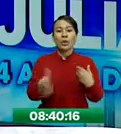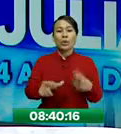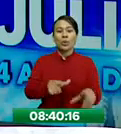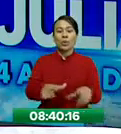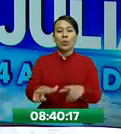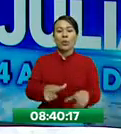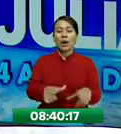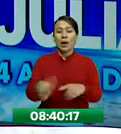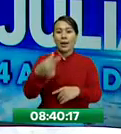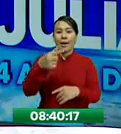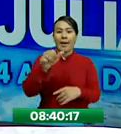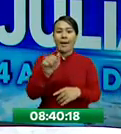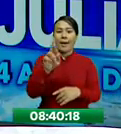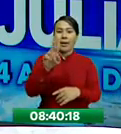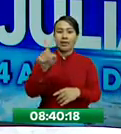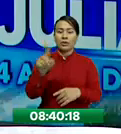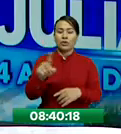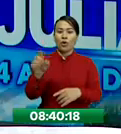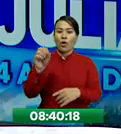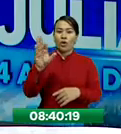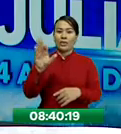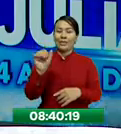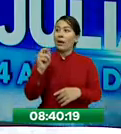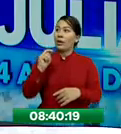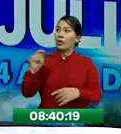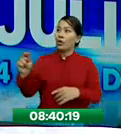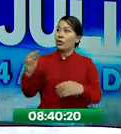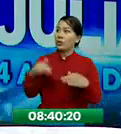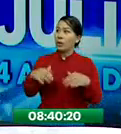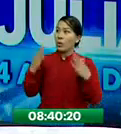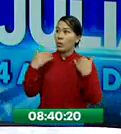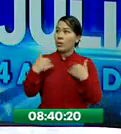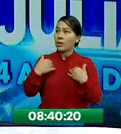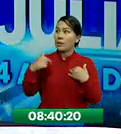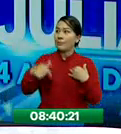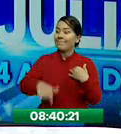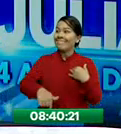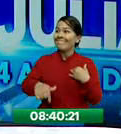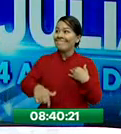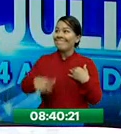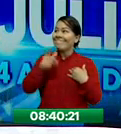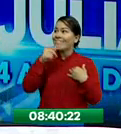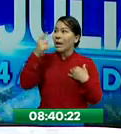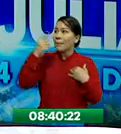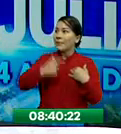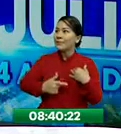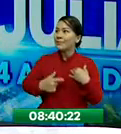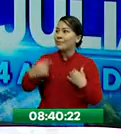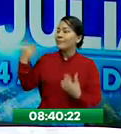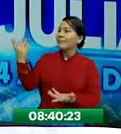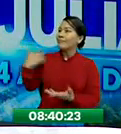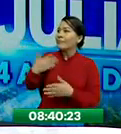La Garzota, que está ubicada al norte de la Perla del Pacífico, que está de fiesta.